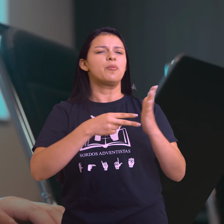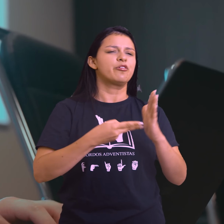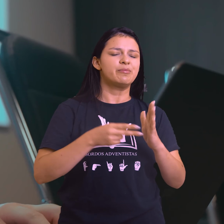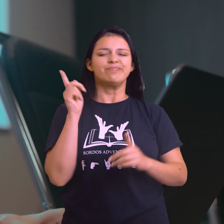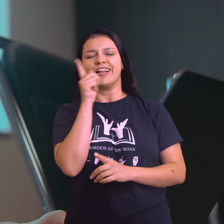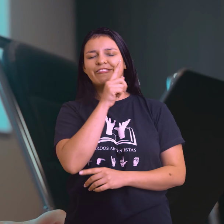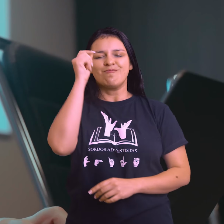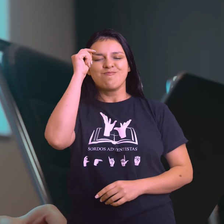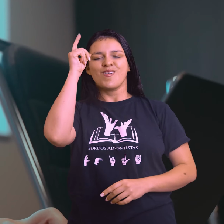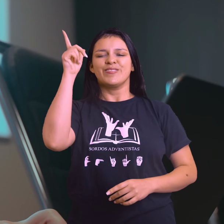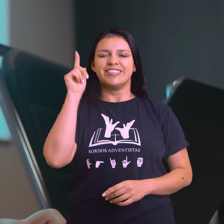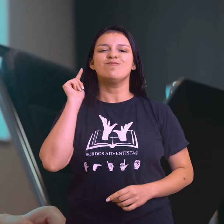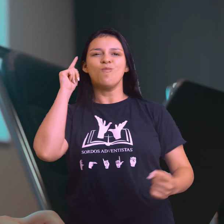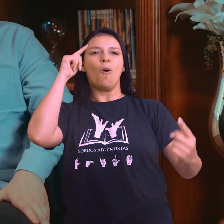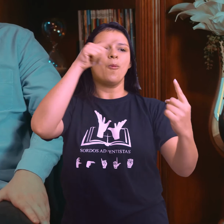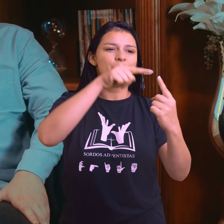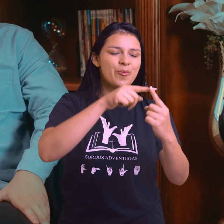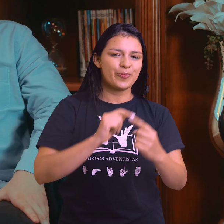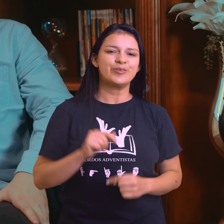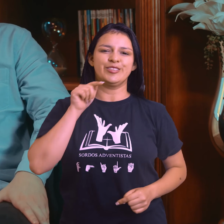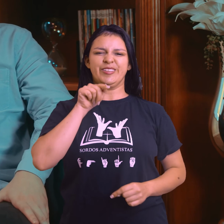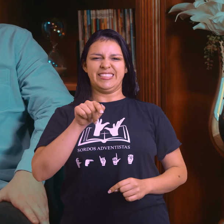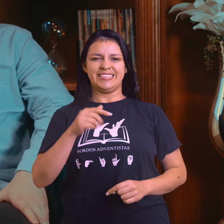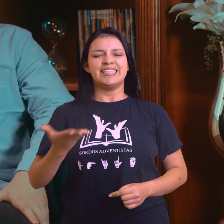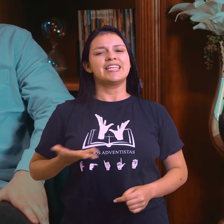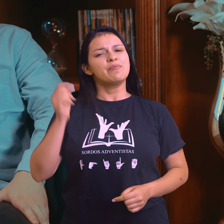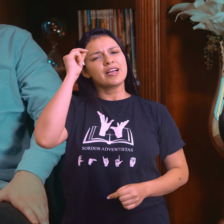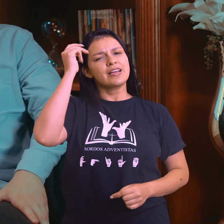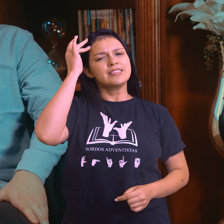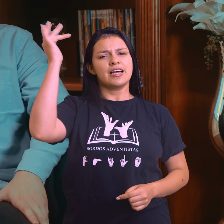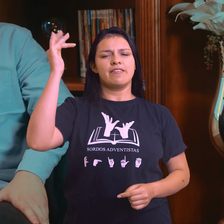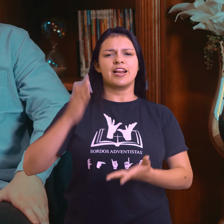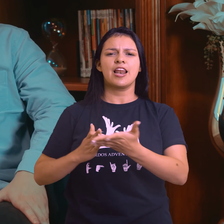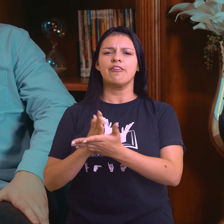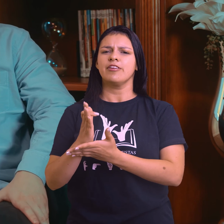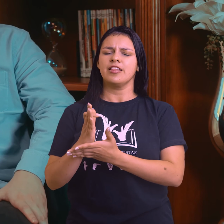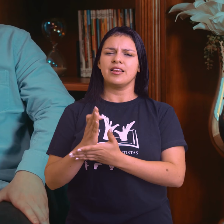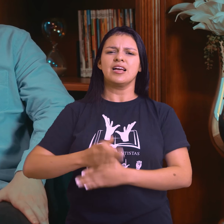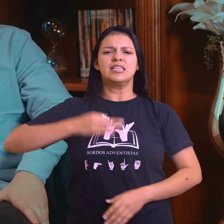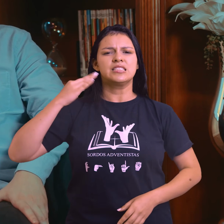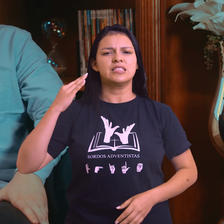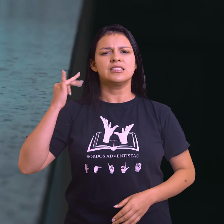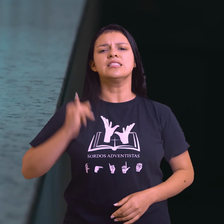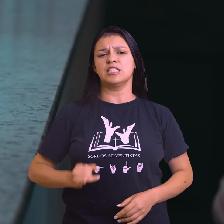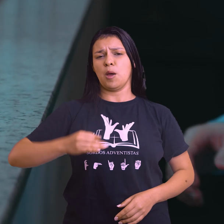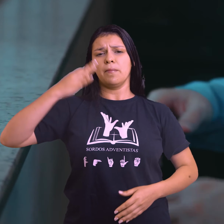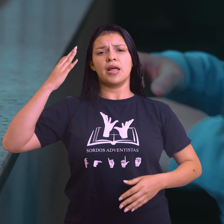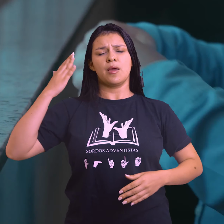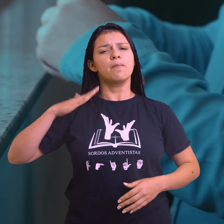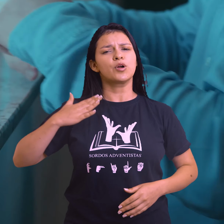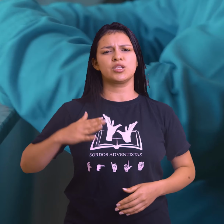que había un propósito allí. Tenemos que saber que la fidelidad es importante durante todo el proceso, durante toda la vida,